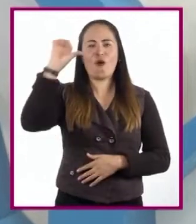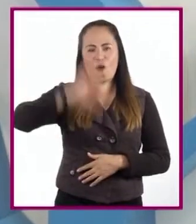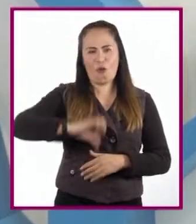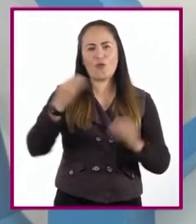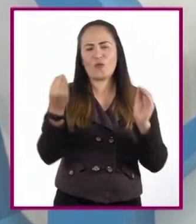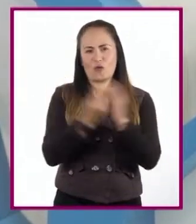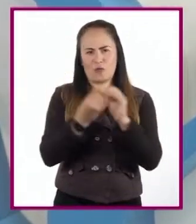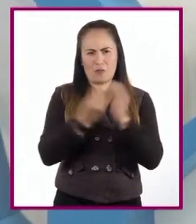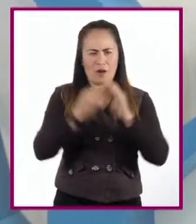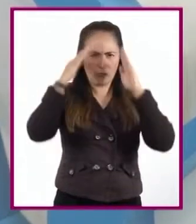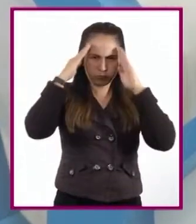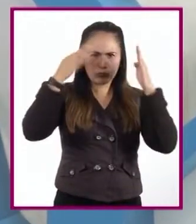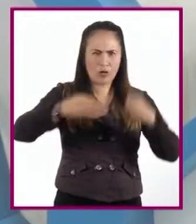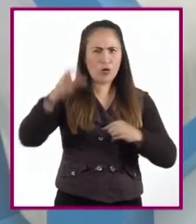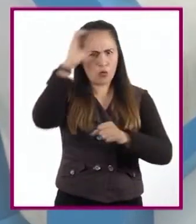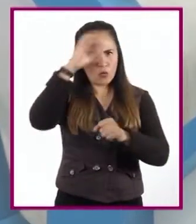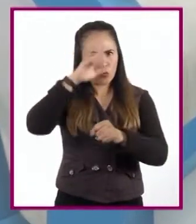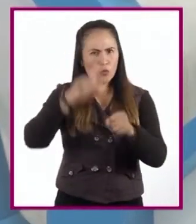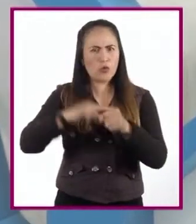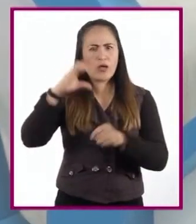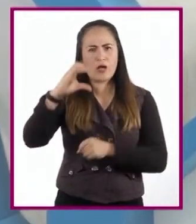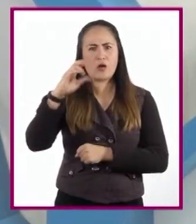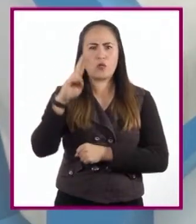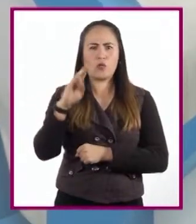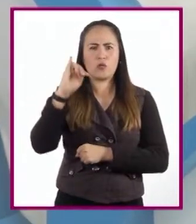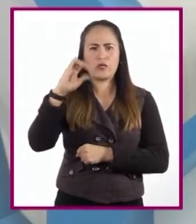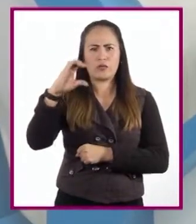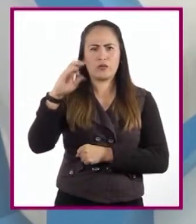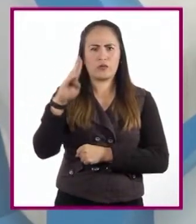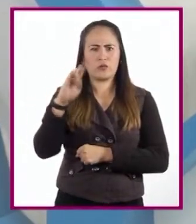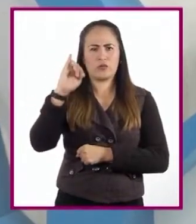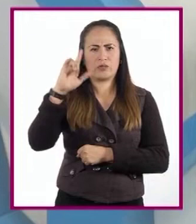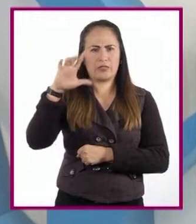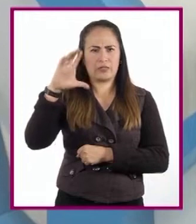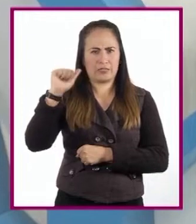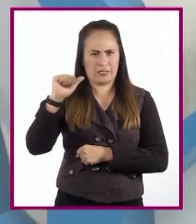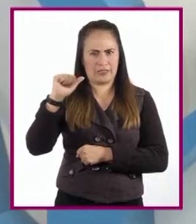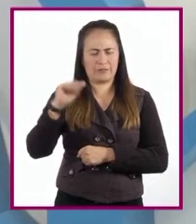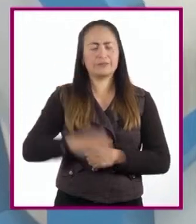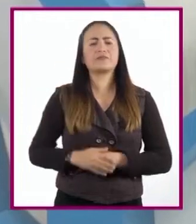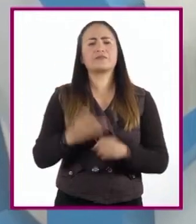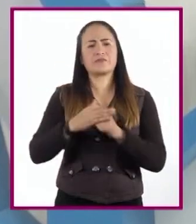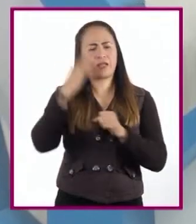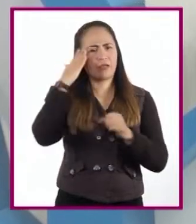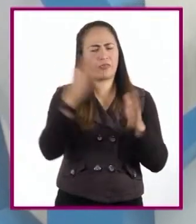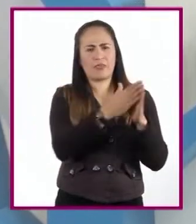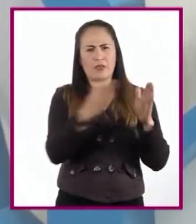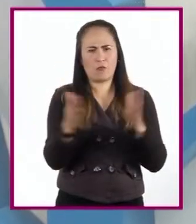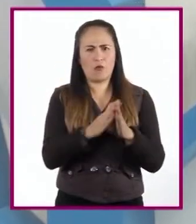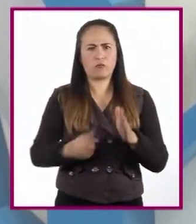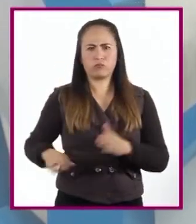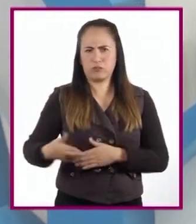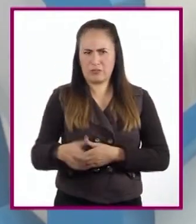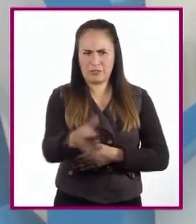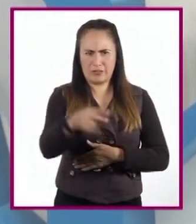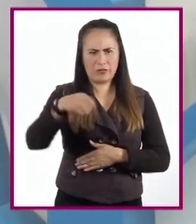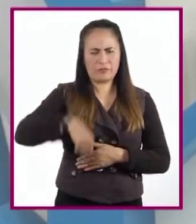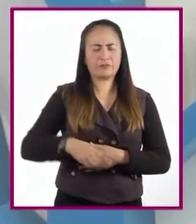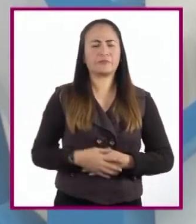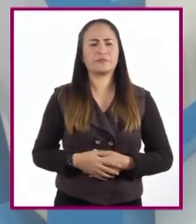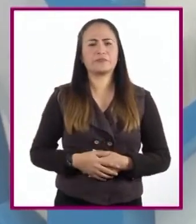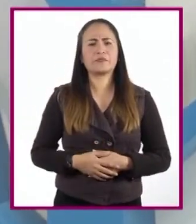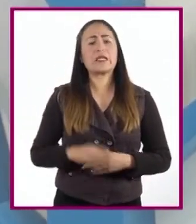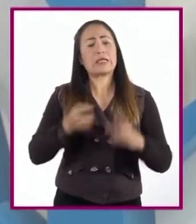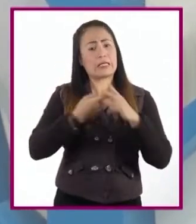se centrará en la cultura cuicuilca, como ejemplo de desarrollo del preclásico en la Cuenca de México, para la cual utilizaremos